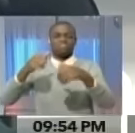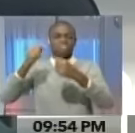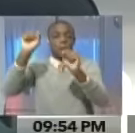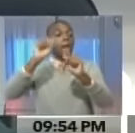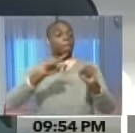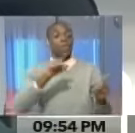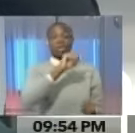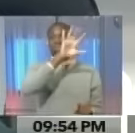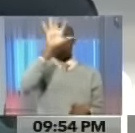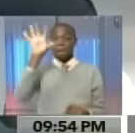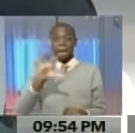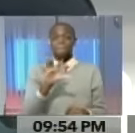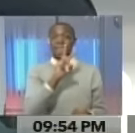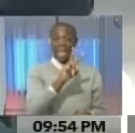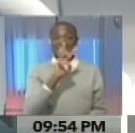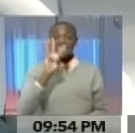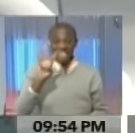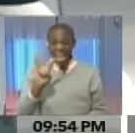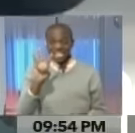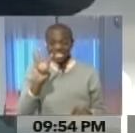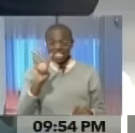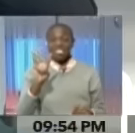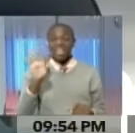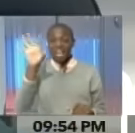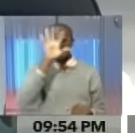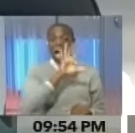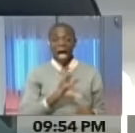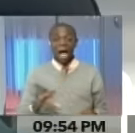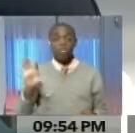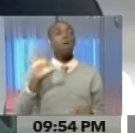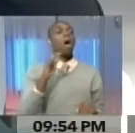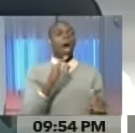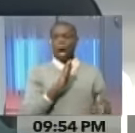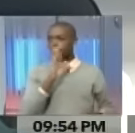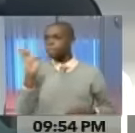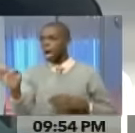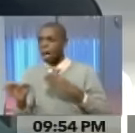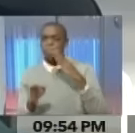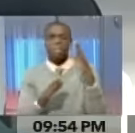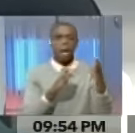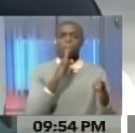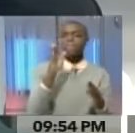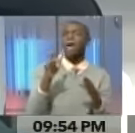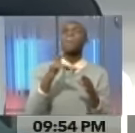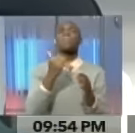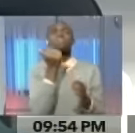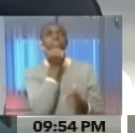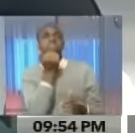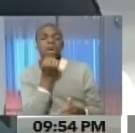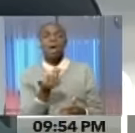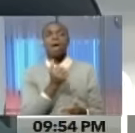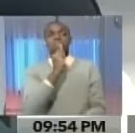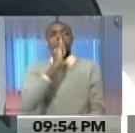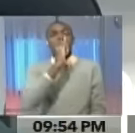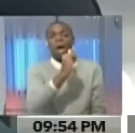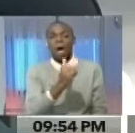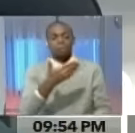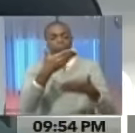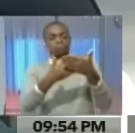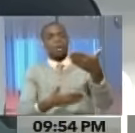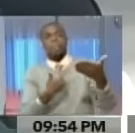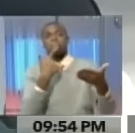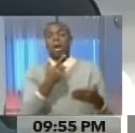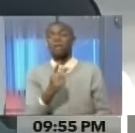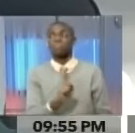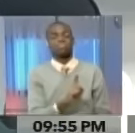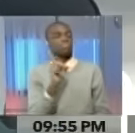23 estados del país ciudadanos y ciudadanas fueron a poner una denuncia penal administrativa civil en contra del partido